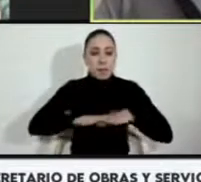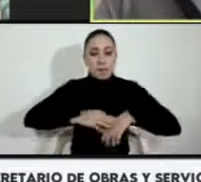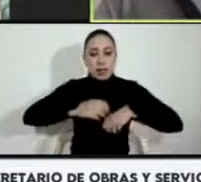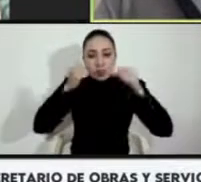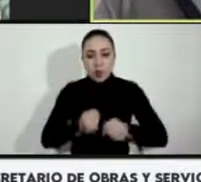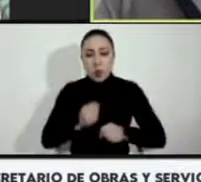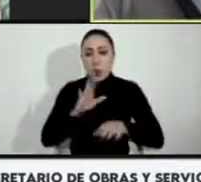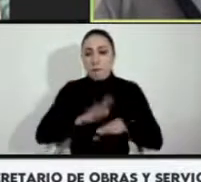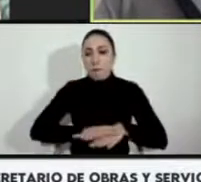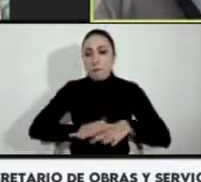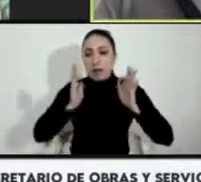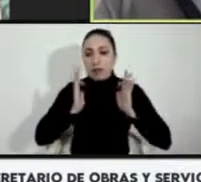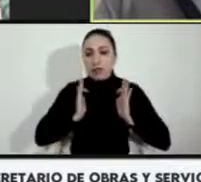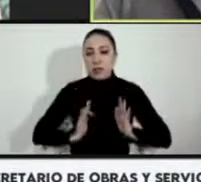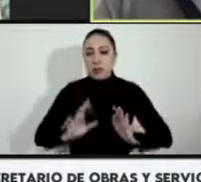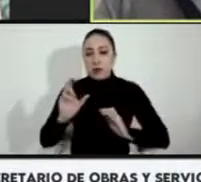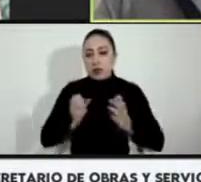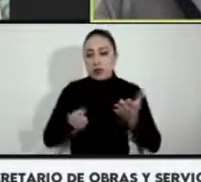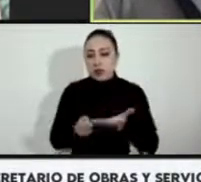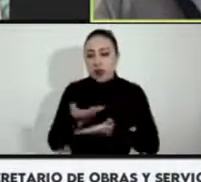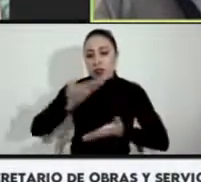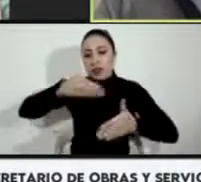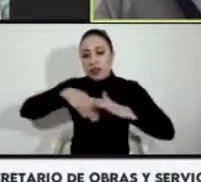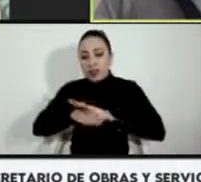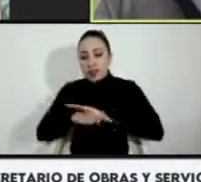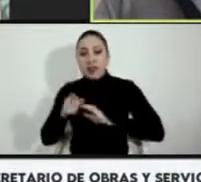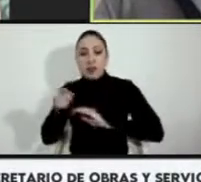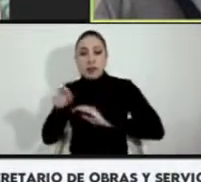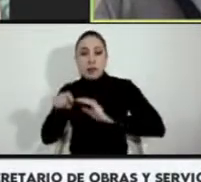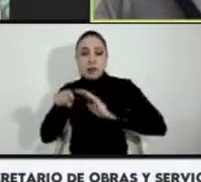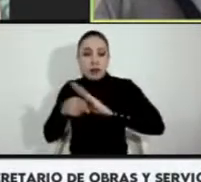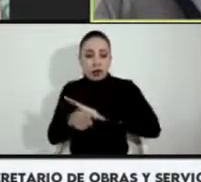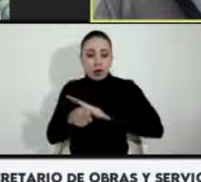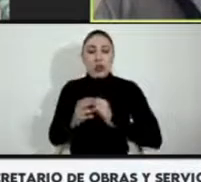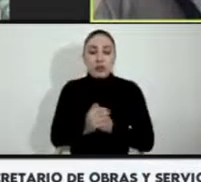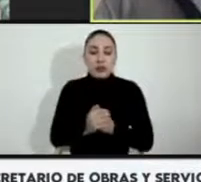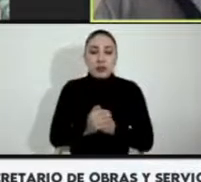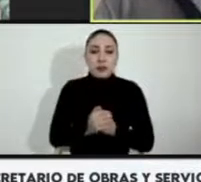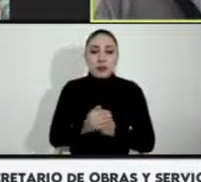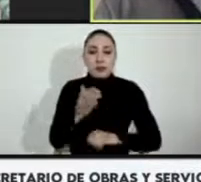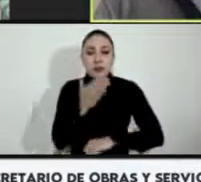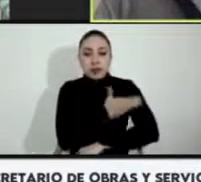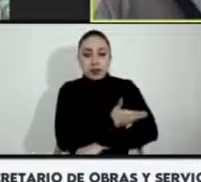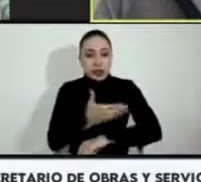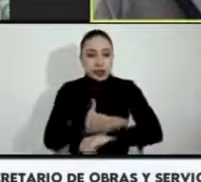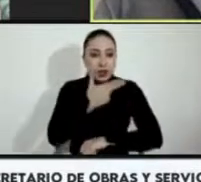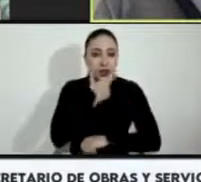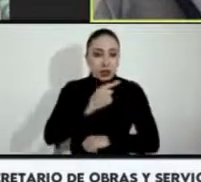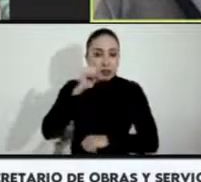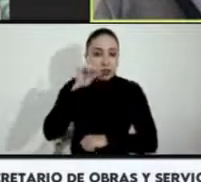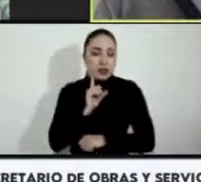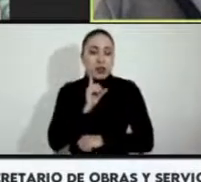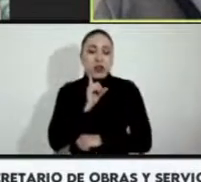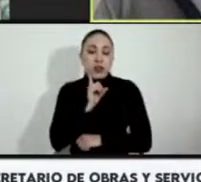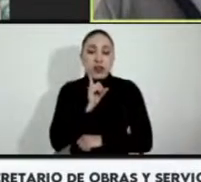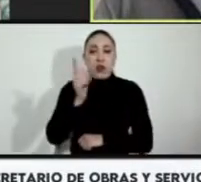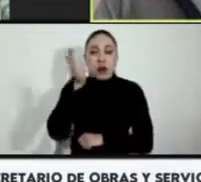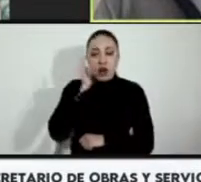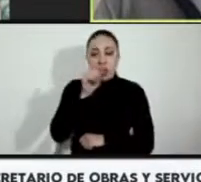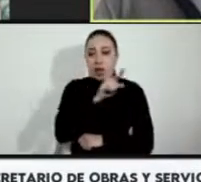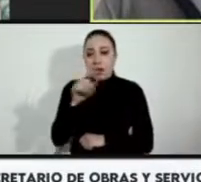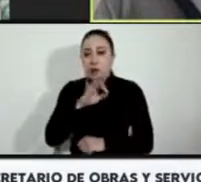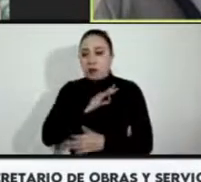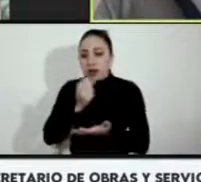de este sistema de transporte. Compañeras y compañeros, muy atentamente solicito su voto favorable para